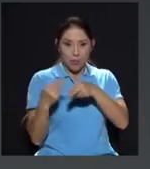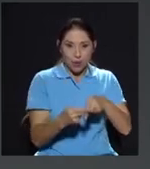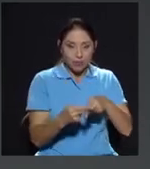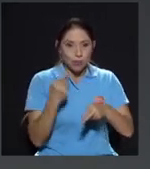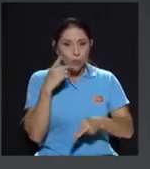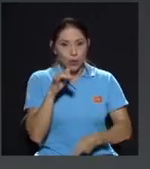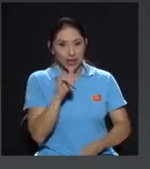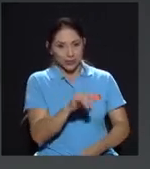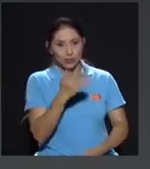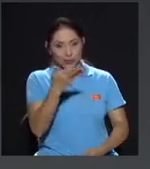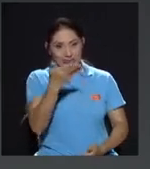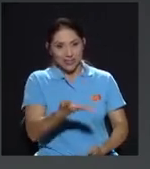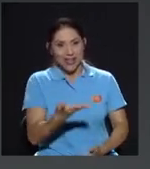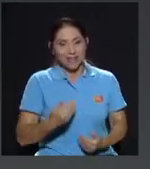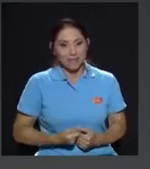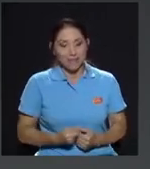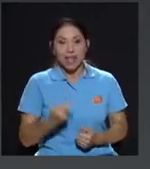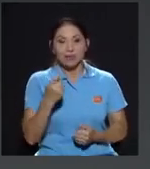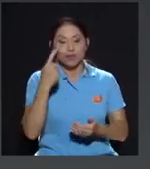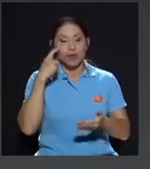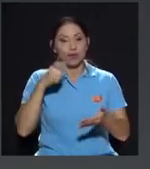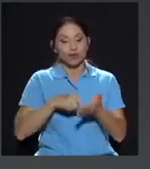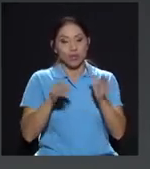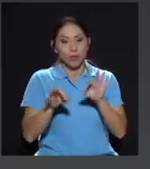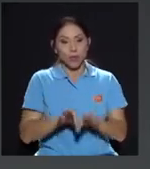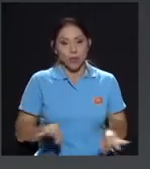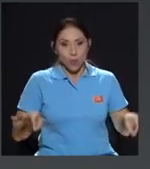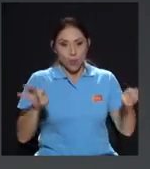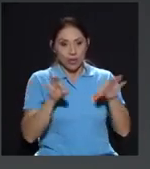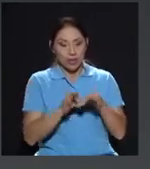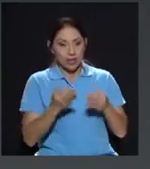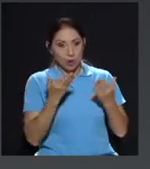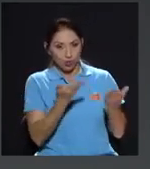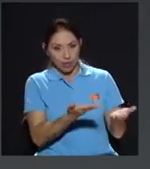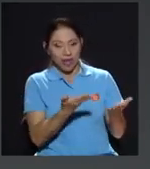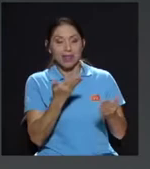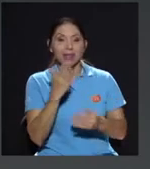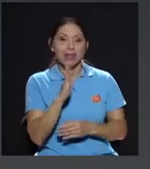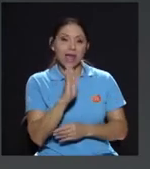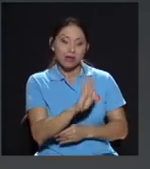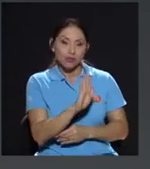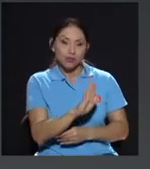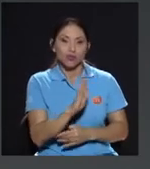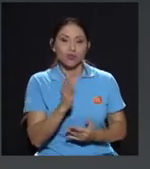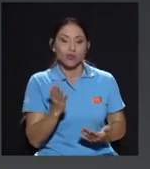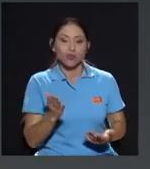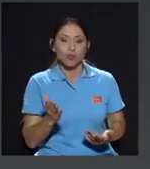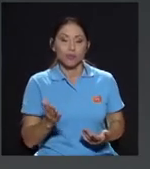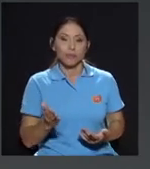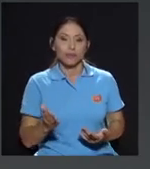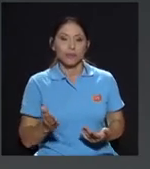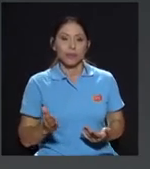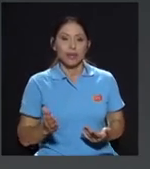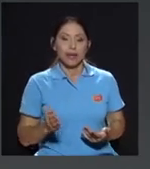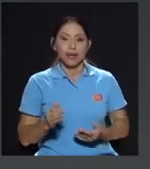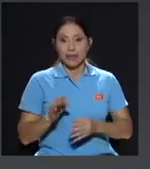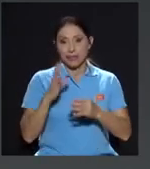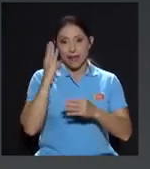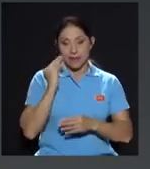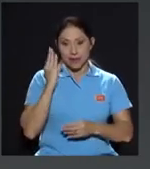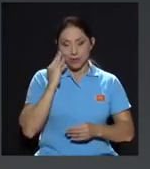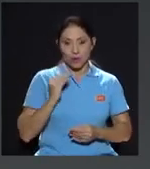ahí y yo creo que es un reconocimiento muy importante a usted ya su trayectoria